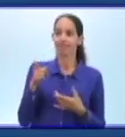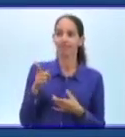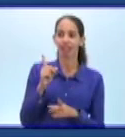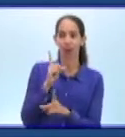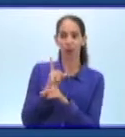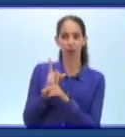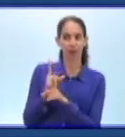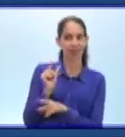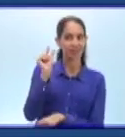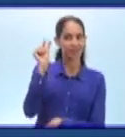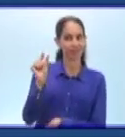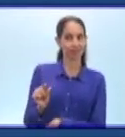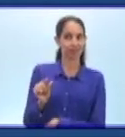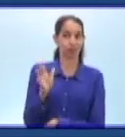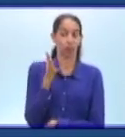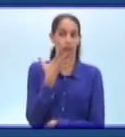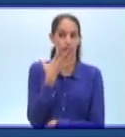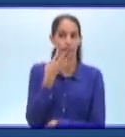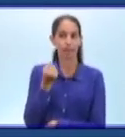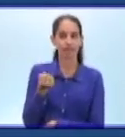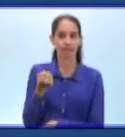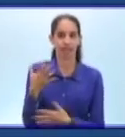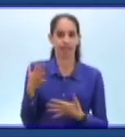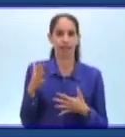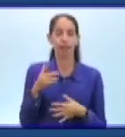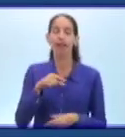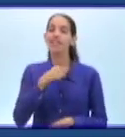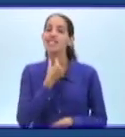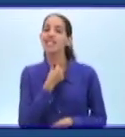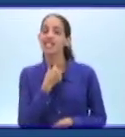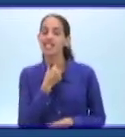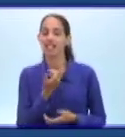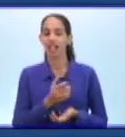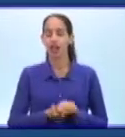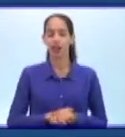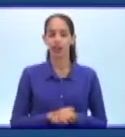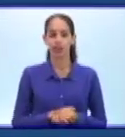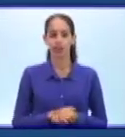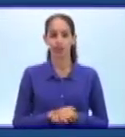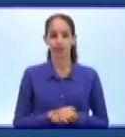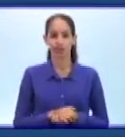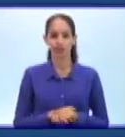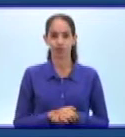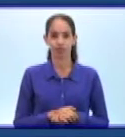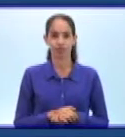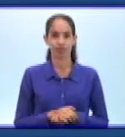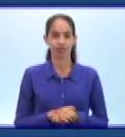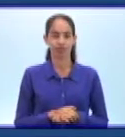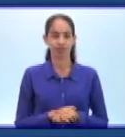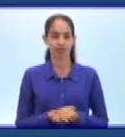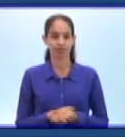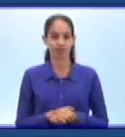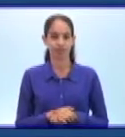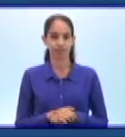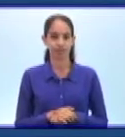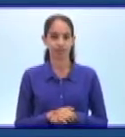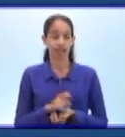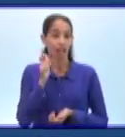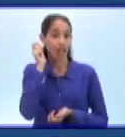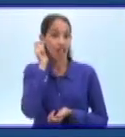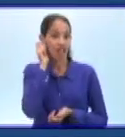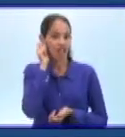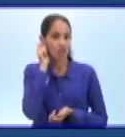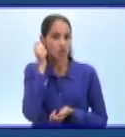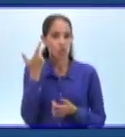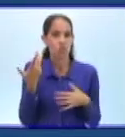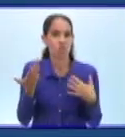amada? Temblar, celos. Lo lleva a la cumbre. Carmen Zayas Bazán